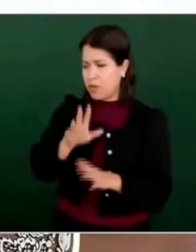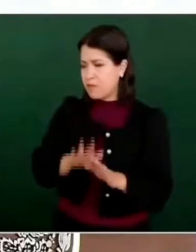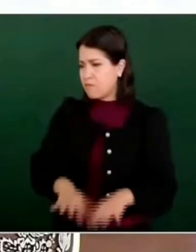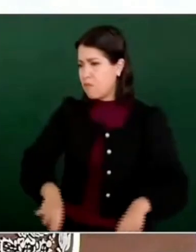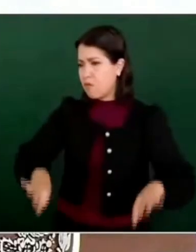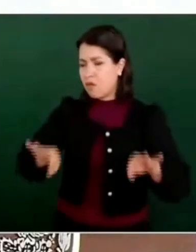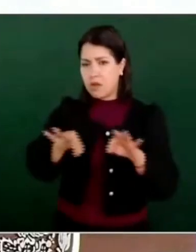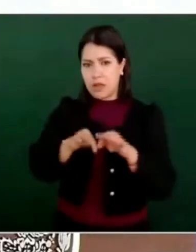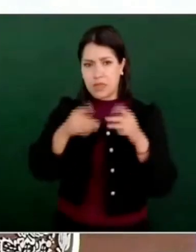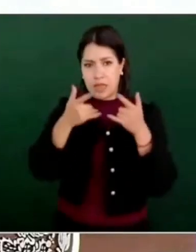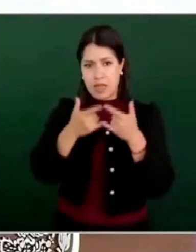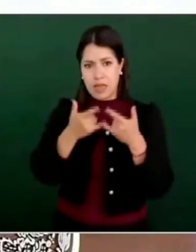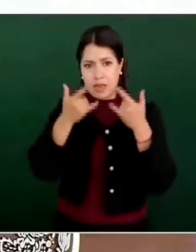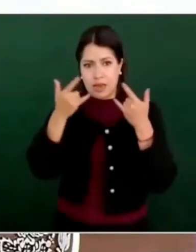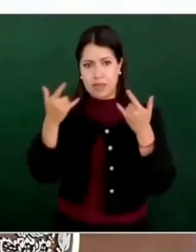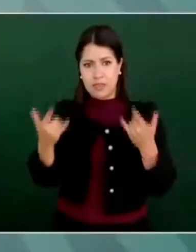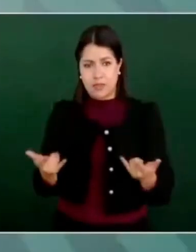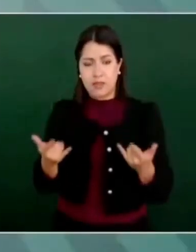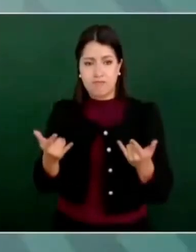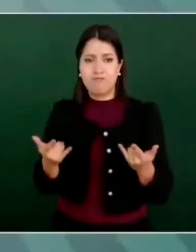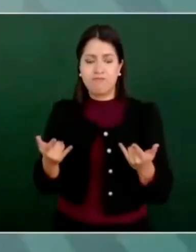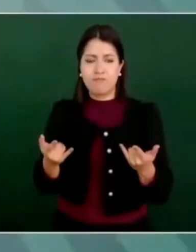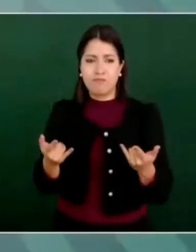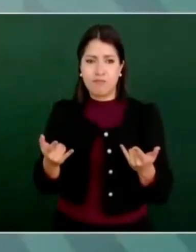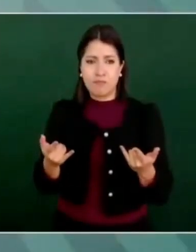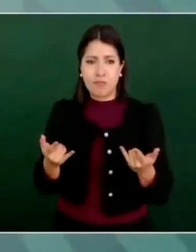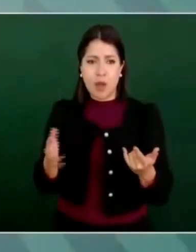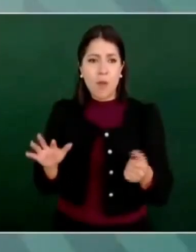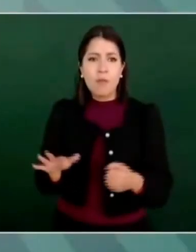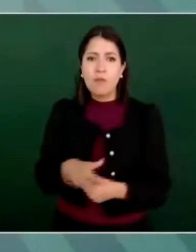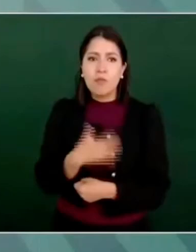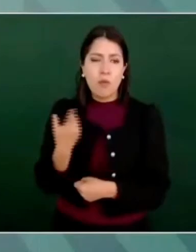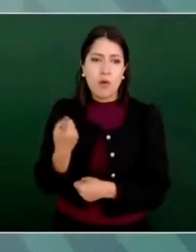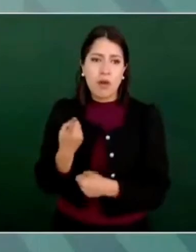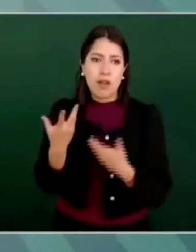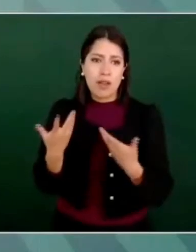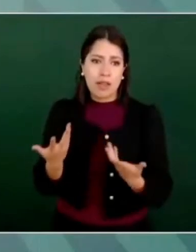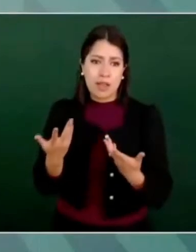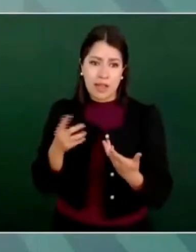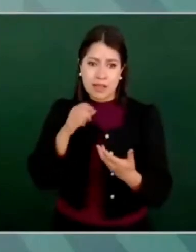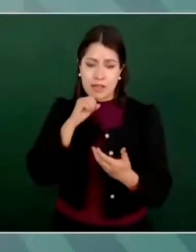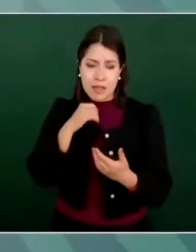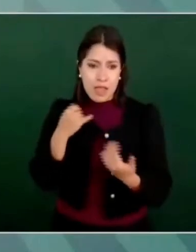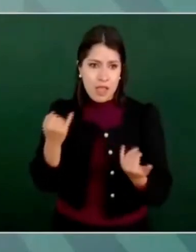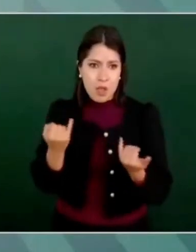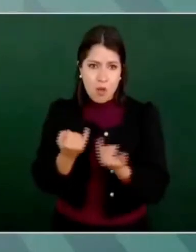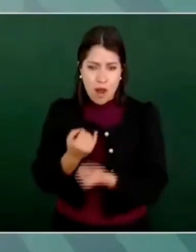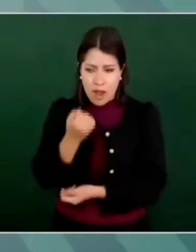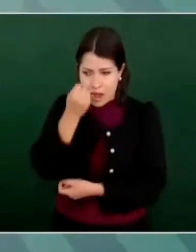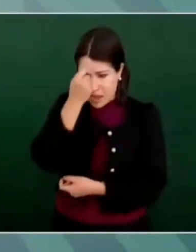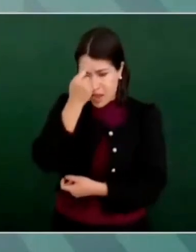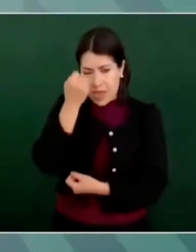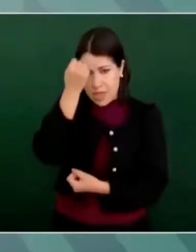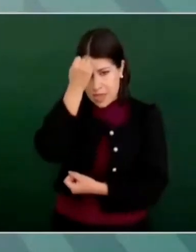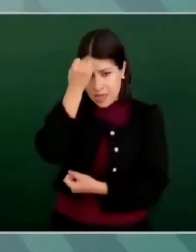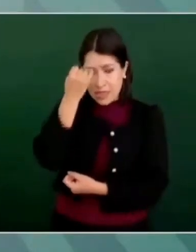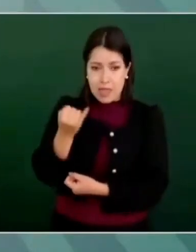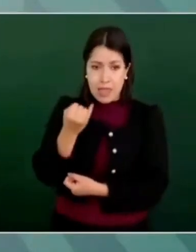historia, abrazaron causas simultáneas y semejantes por la